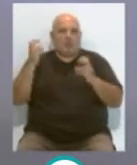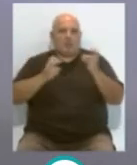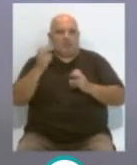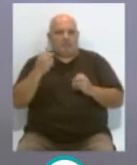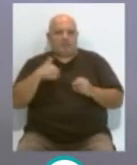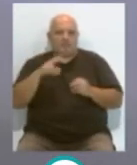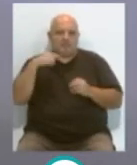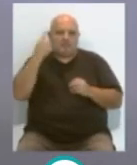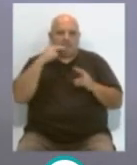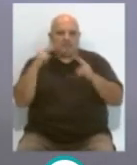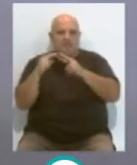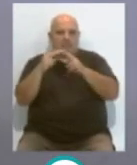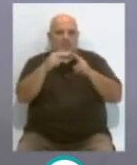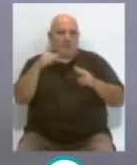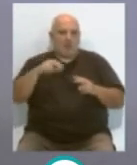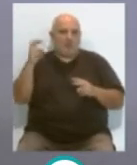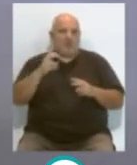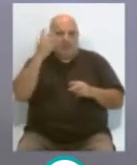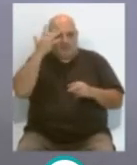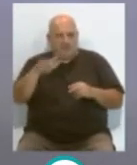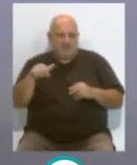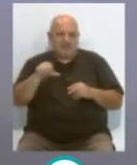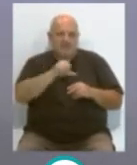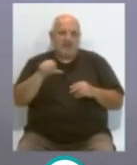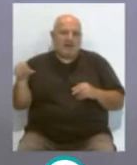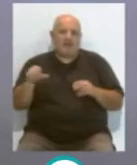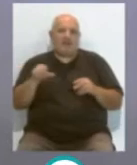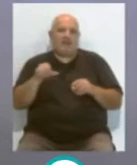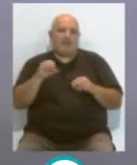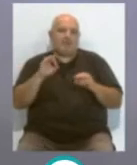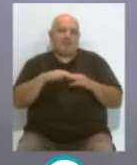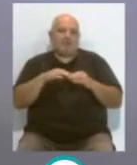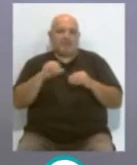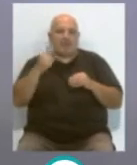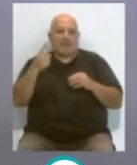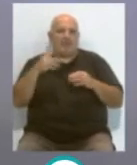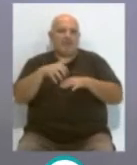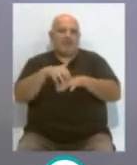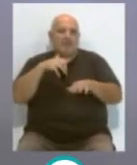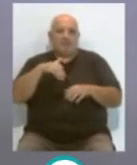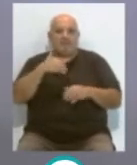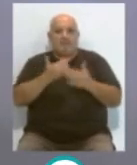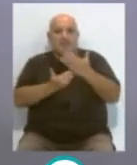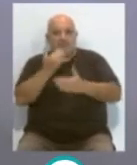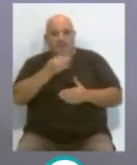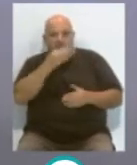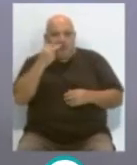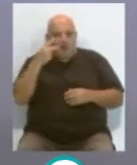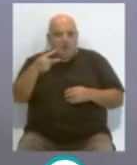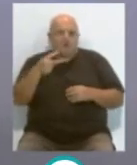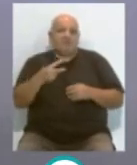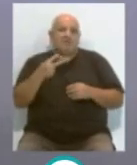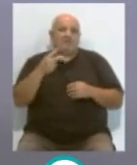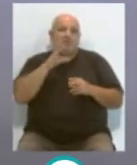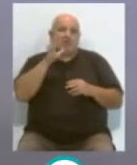se veía las caras en el entrenamiento del Cádiz Club de Fútbol esta semana, que iba a ser la mayoría de los días, mañana y tarde, pero